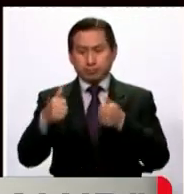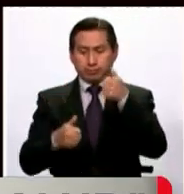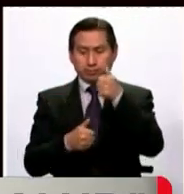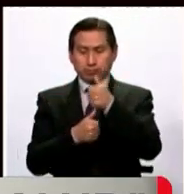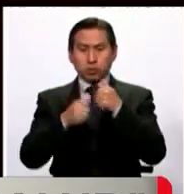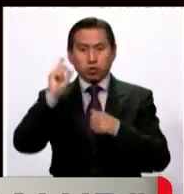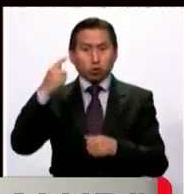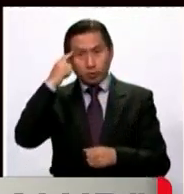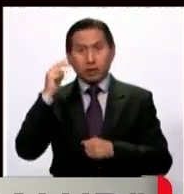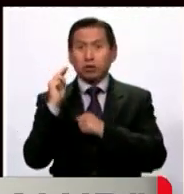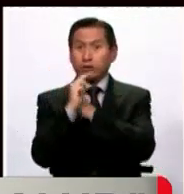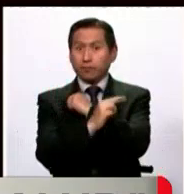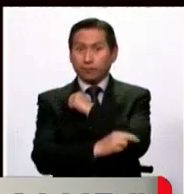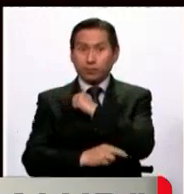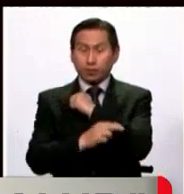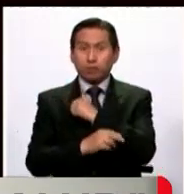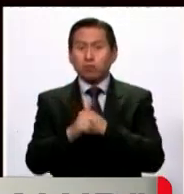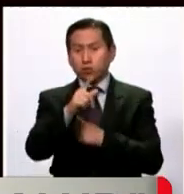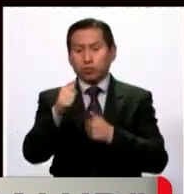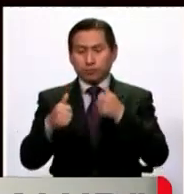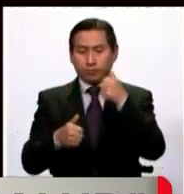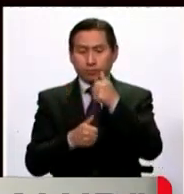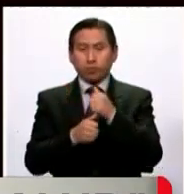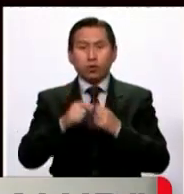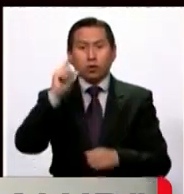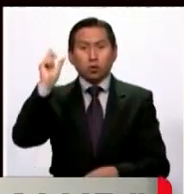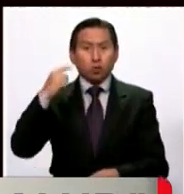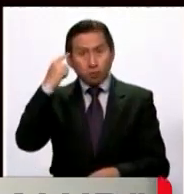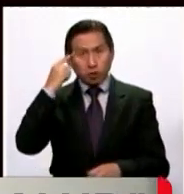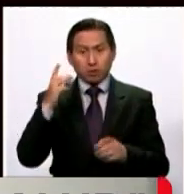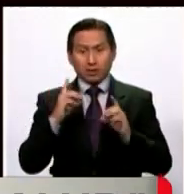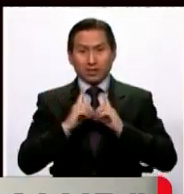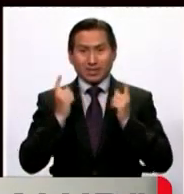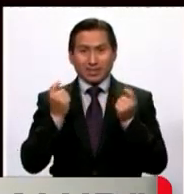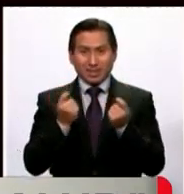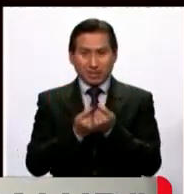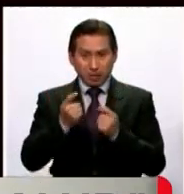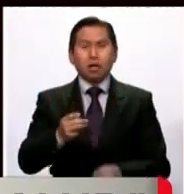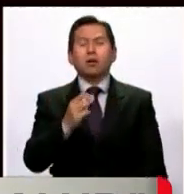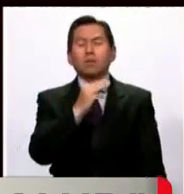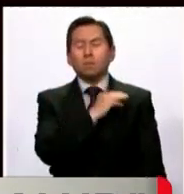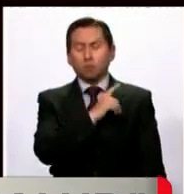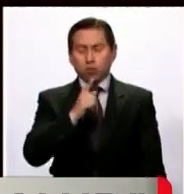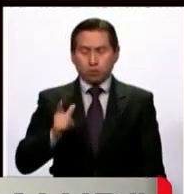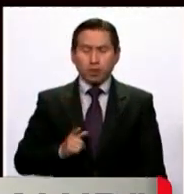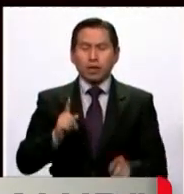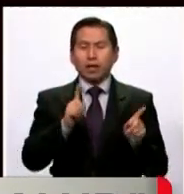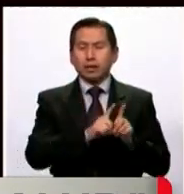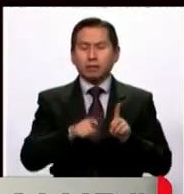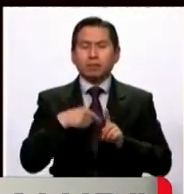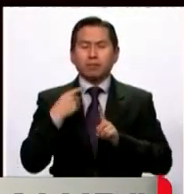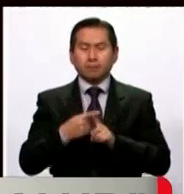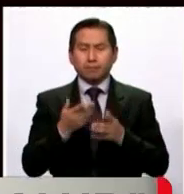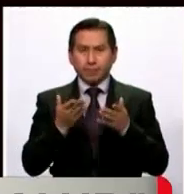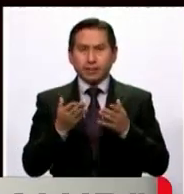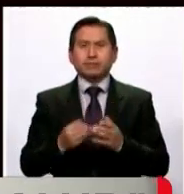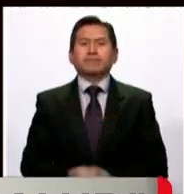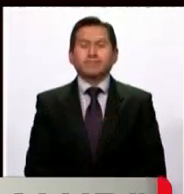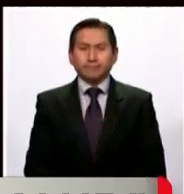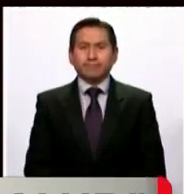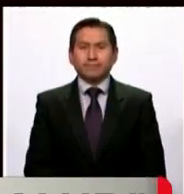del gobierno nacional, para los que dependen de los gobiernos departamentales y